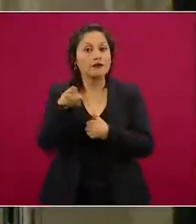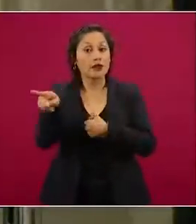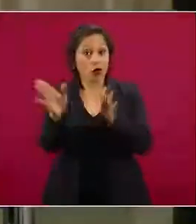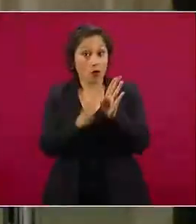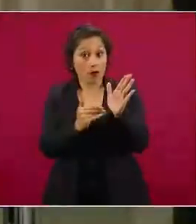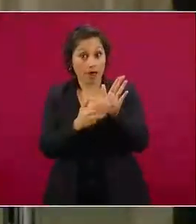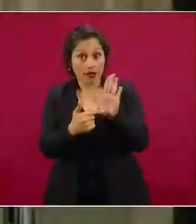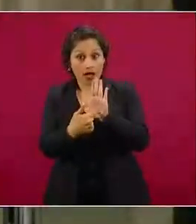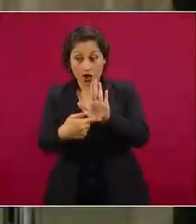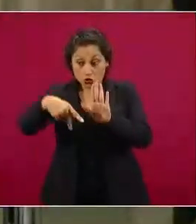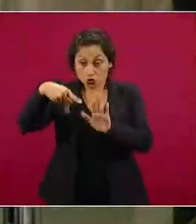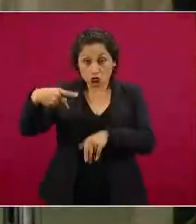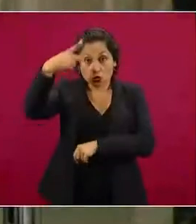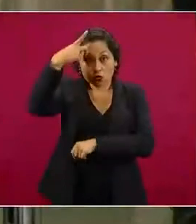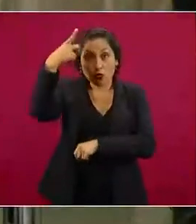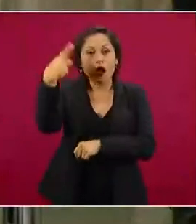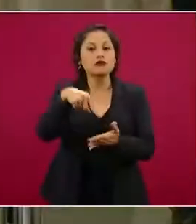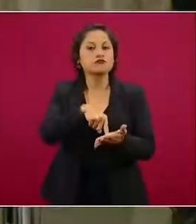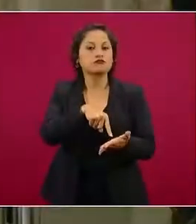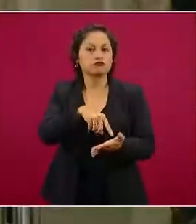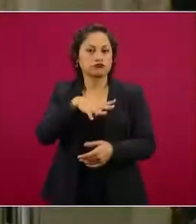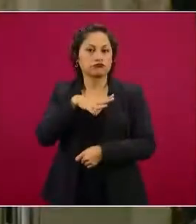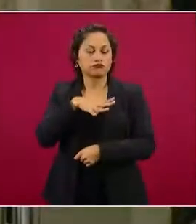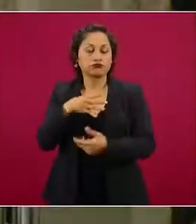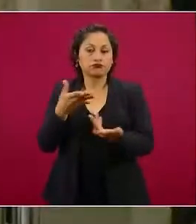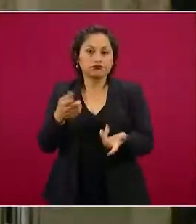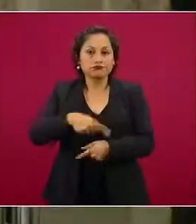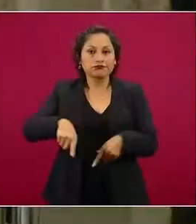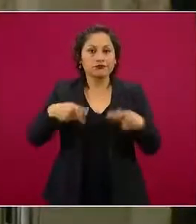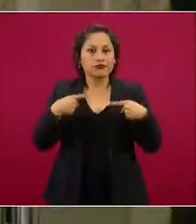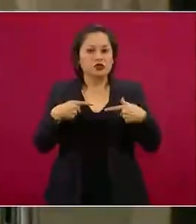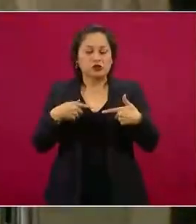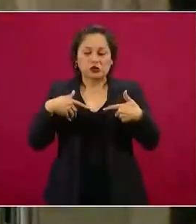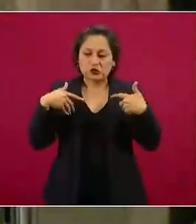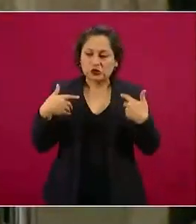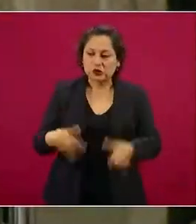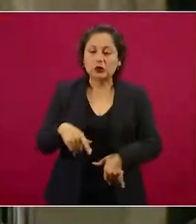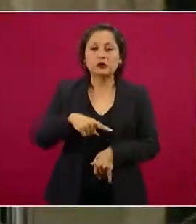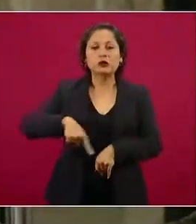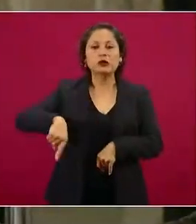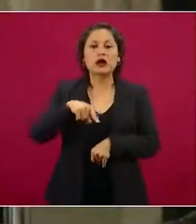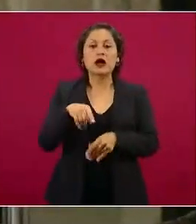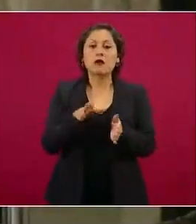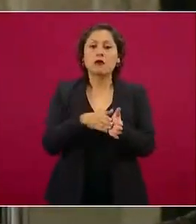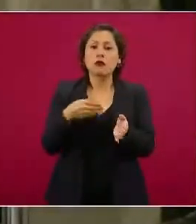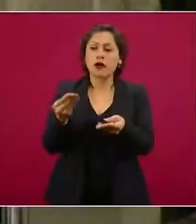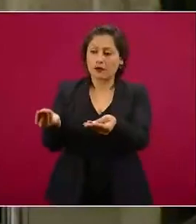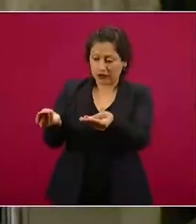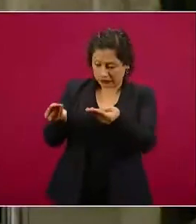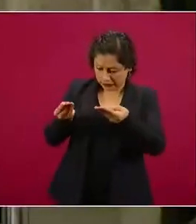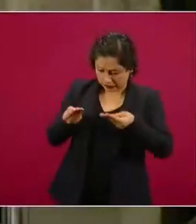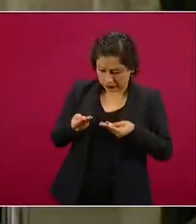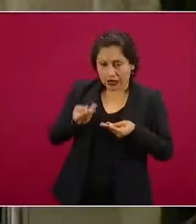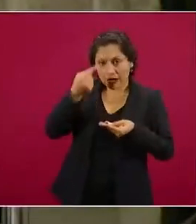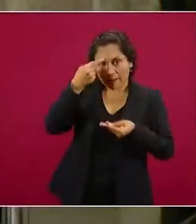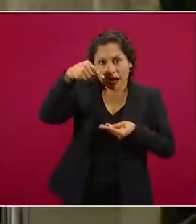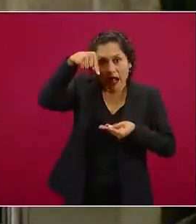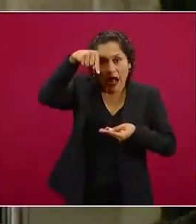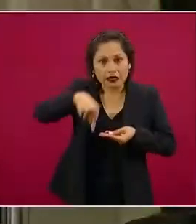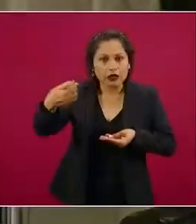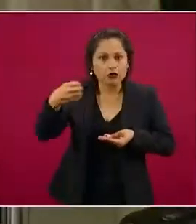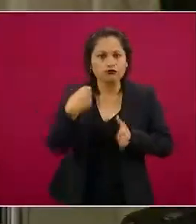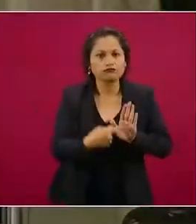de propiedad. A como pudieron los pobres, me entregaron los papeles para que se entregaran aquí, donde